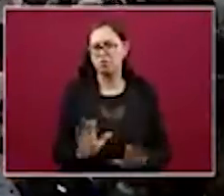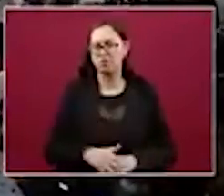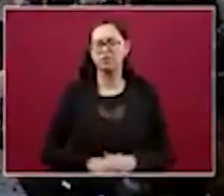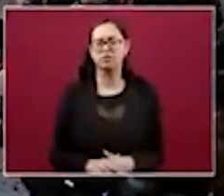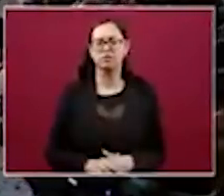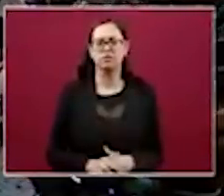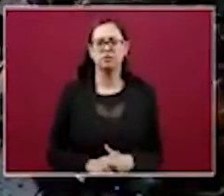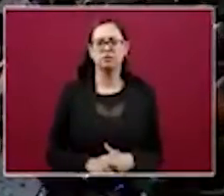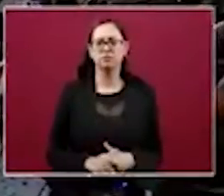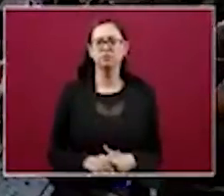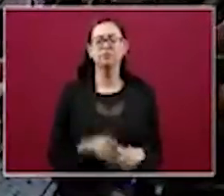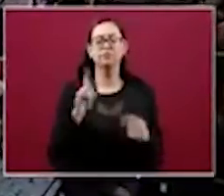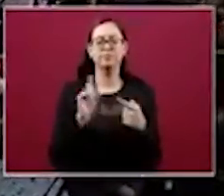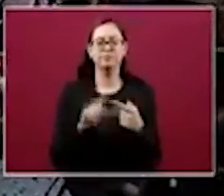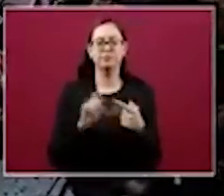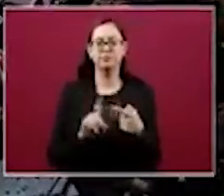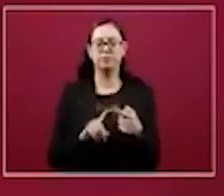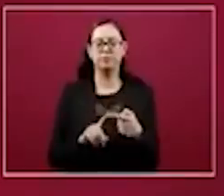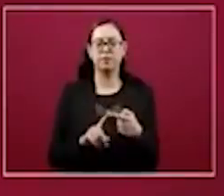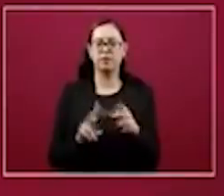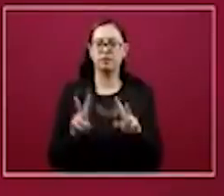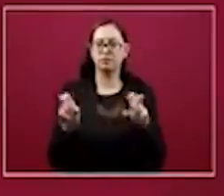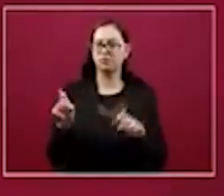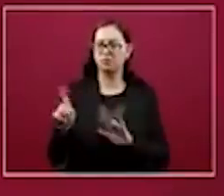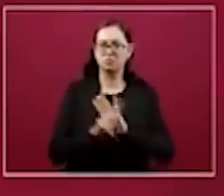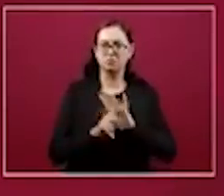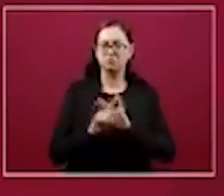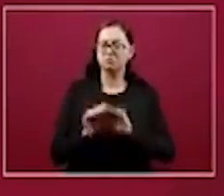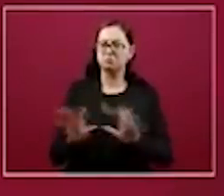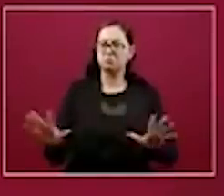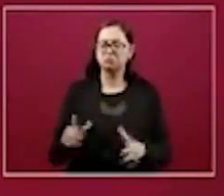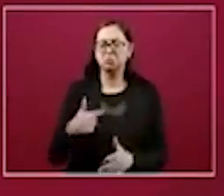acerca de la grabación, no tengo yo elementos